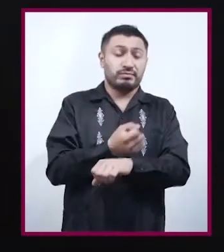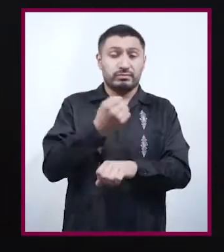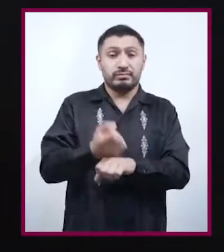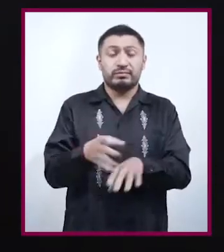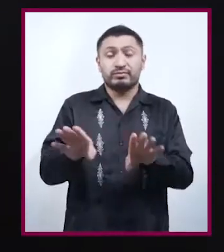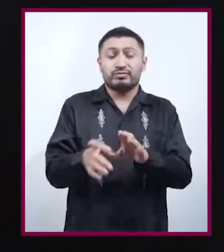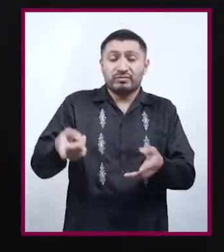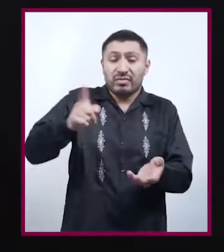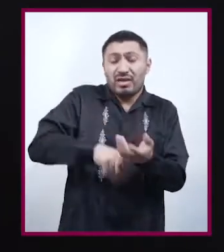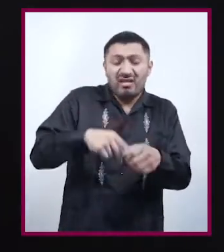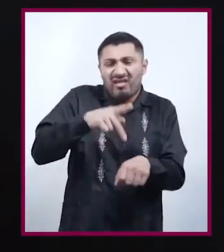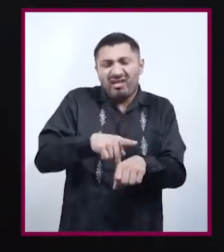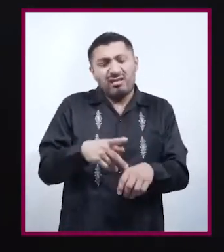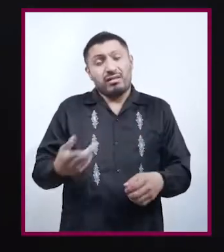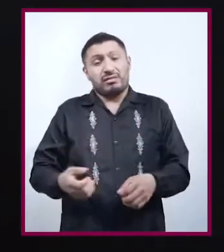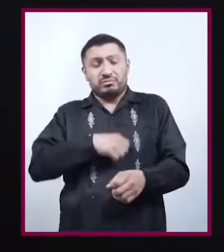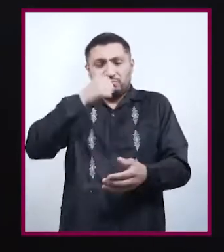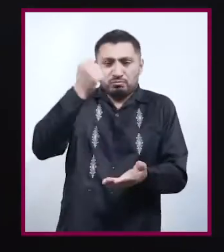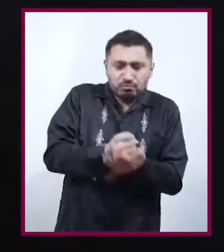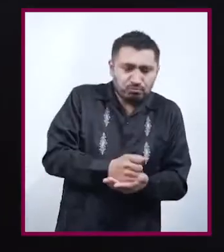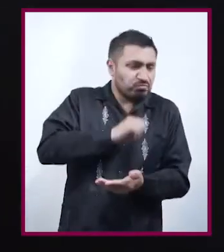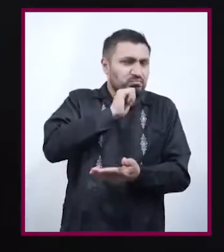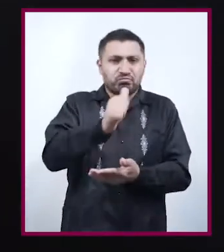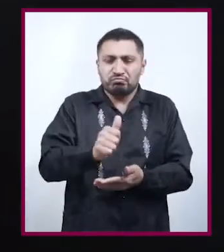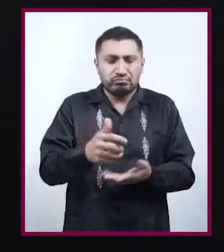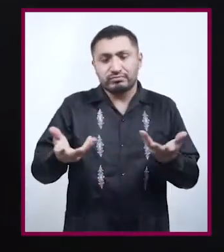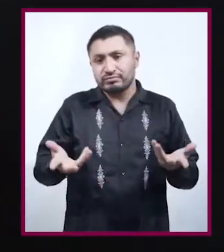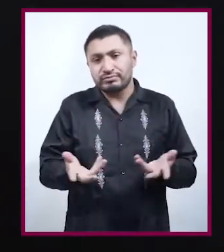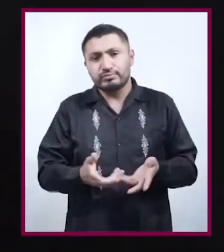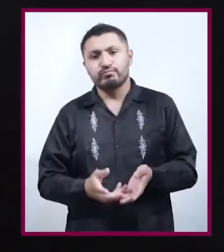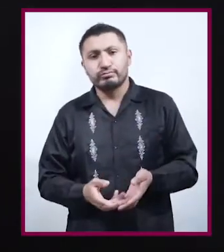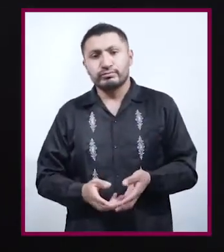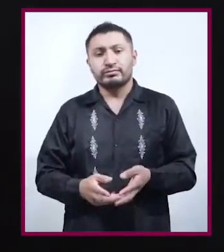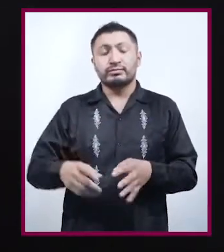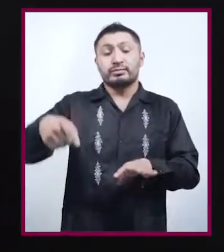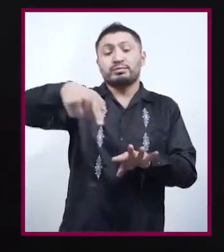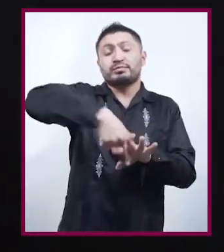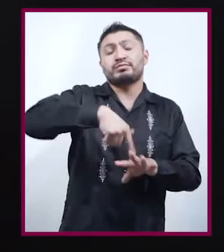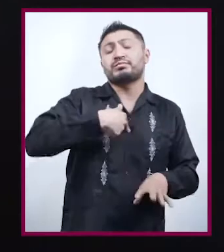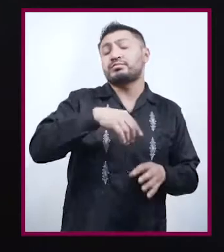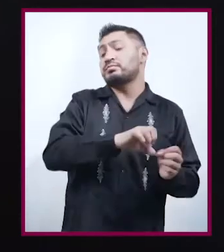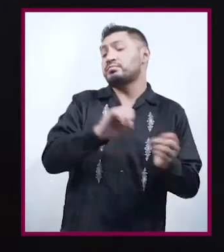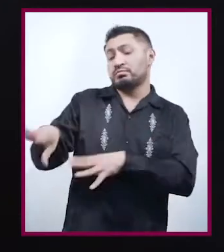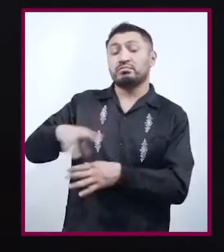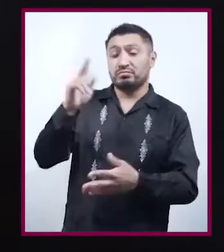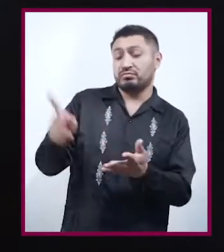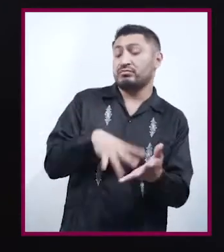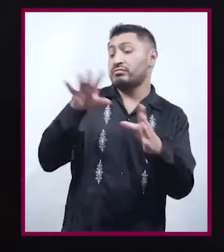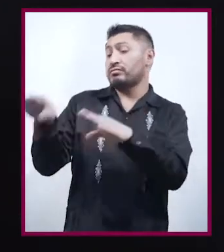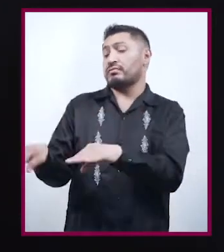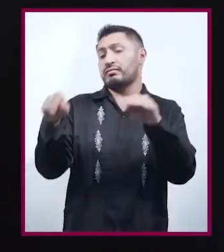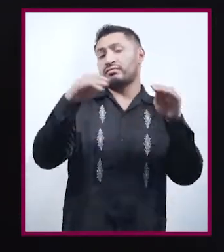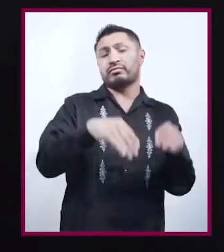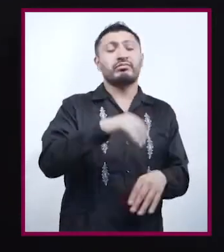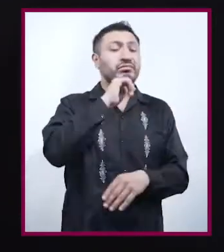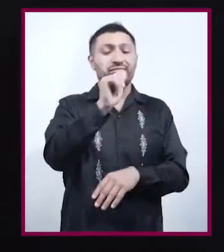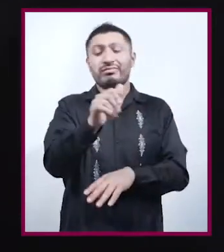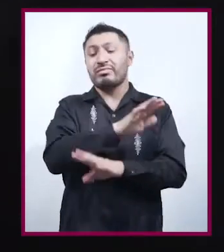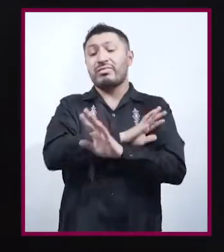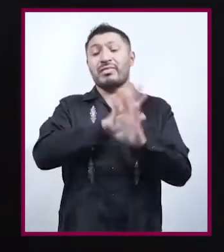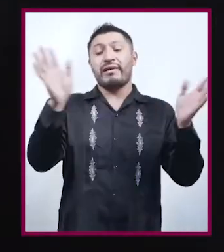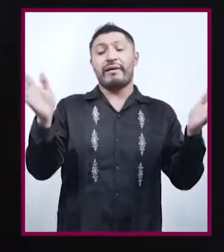como piedra en el zapato, a fuerza ni los zapatos entran, que la chancla que yo tiro no la vuelvo